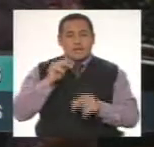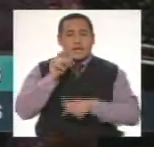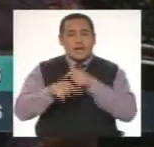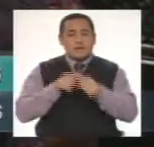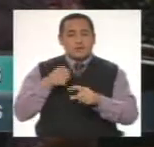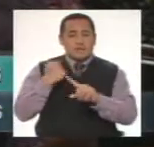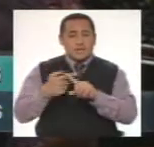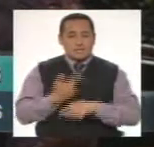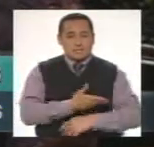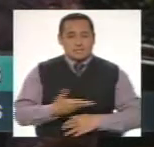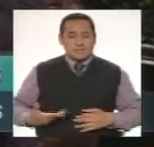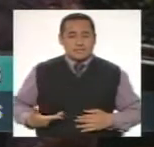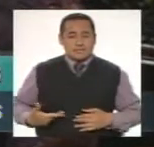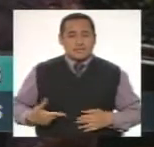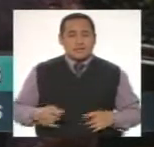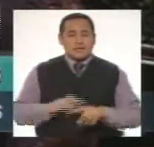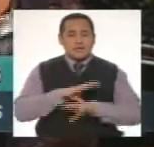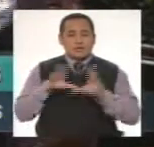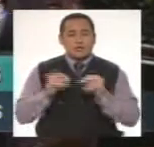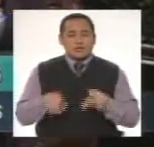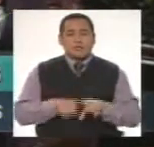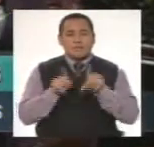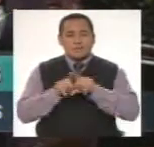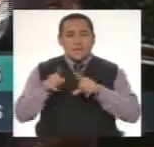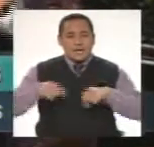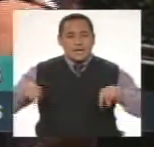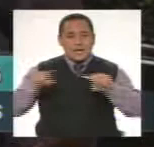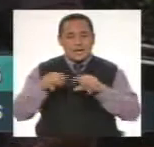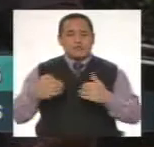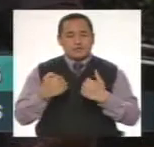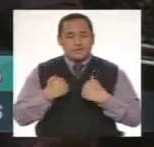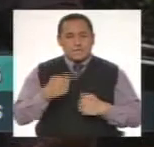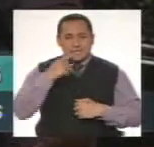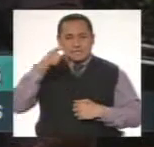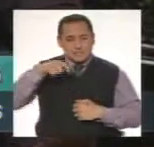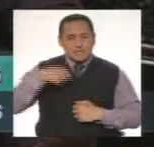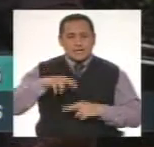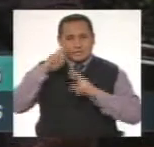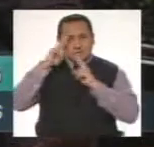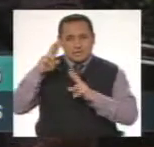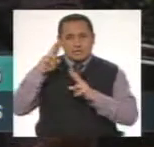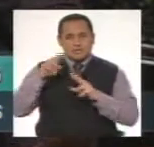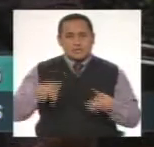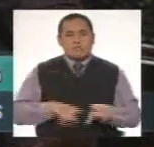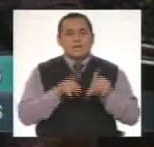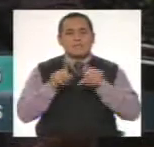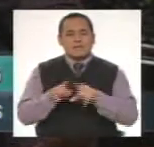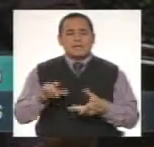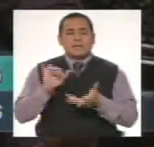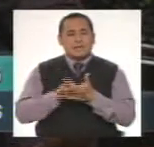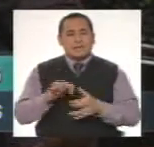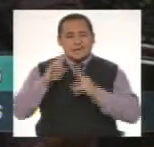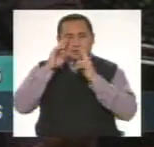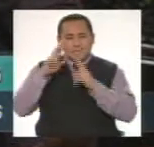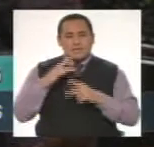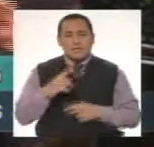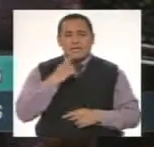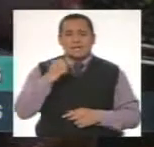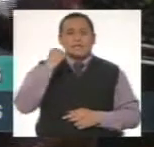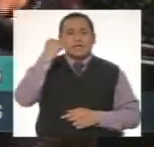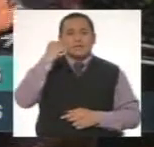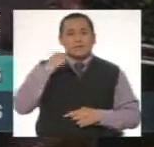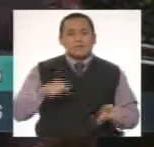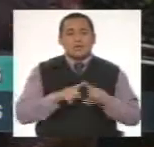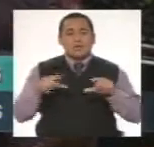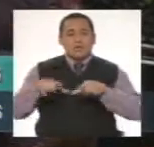a los expresidentes, en la medida que ellos también se hagan acreedores de ese respeto. En segundo lugar, que se respete el Estado de Derecho, los